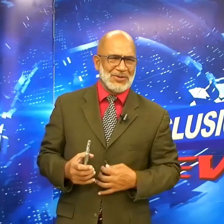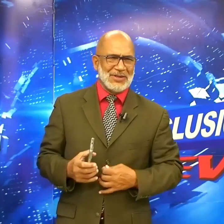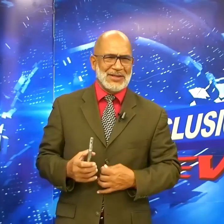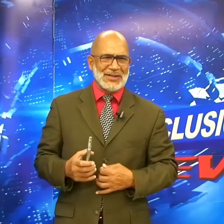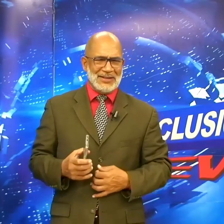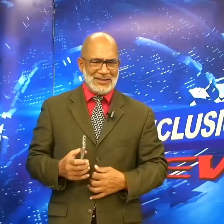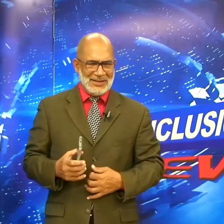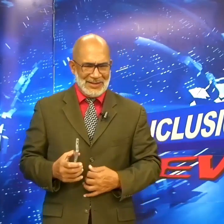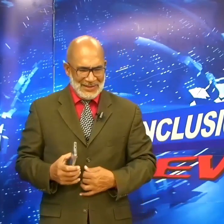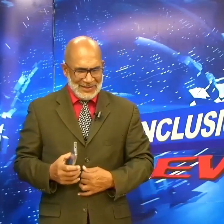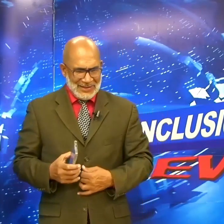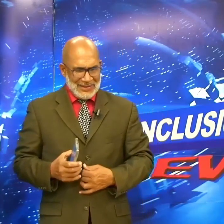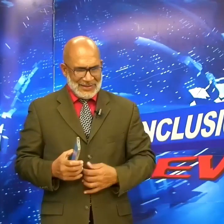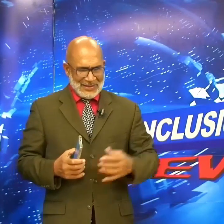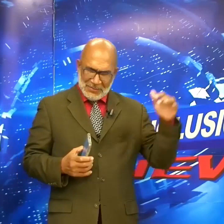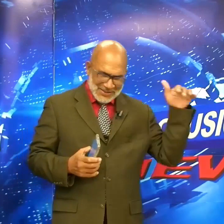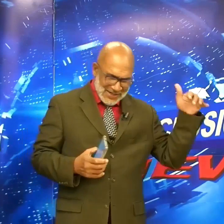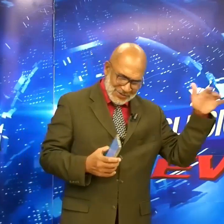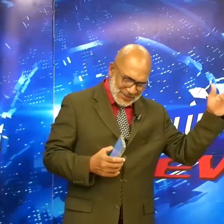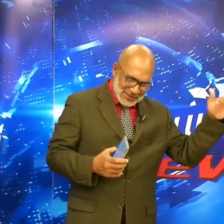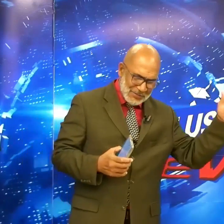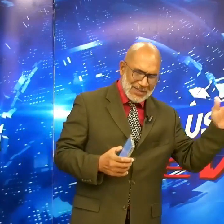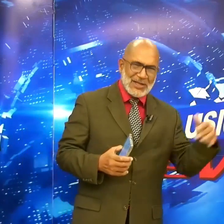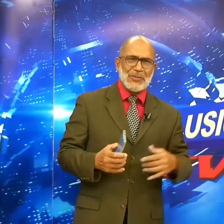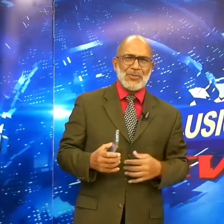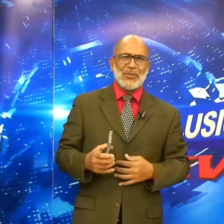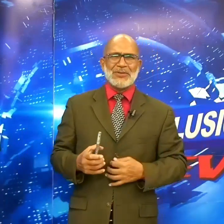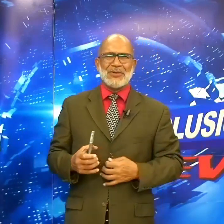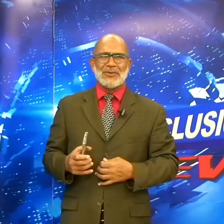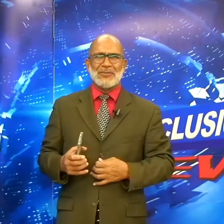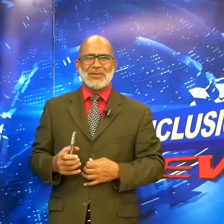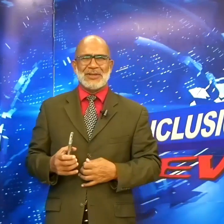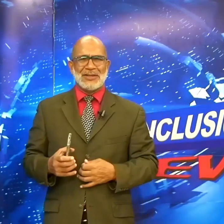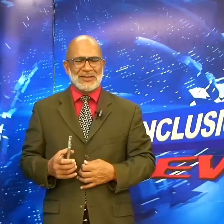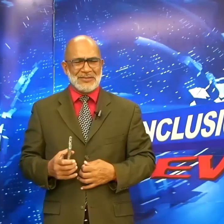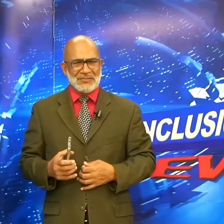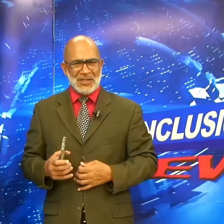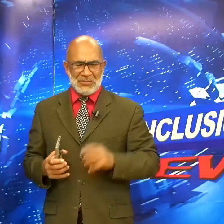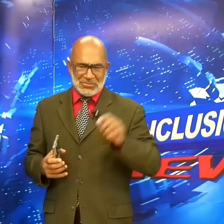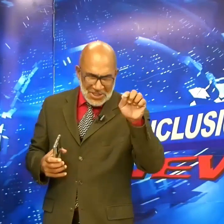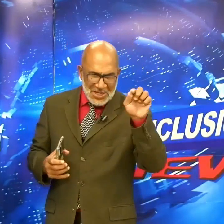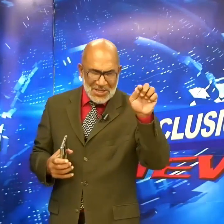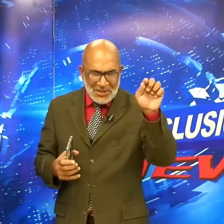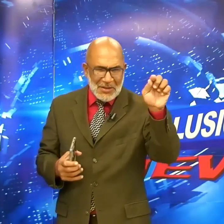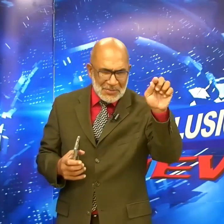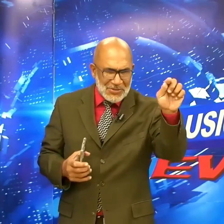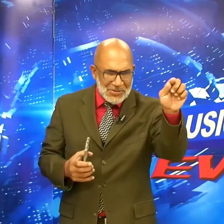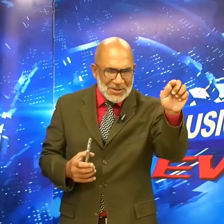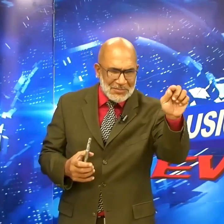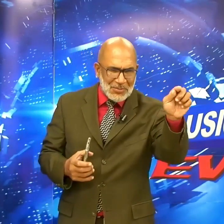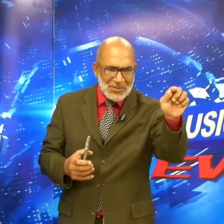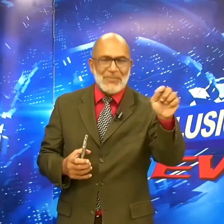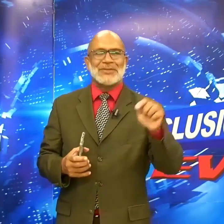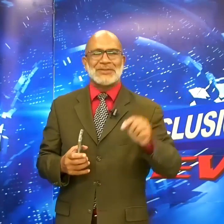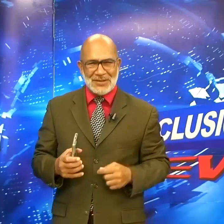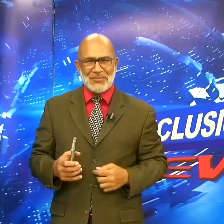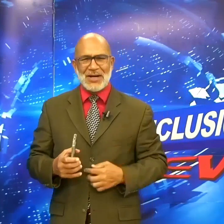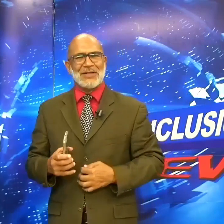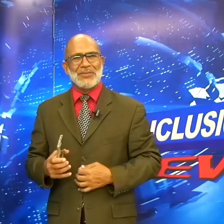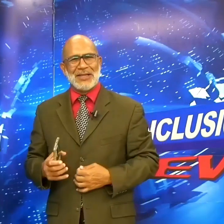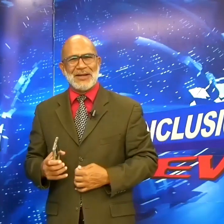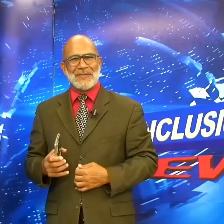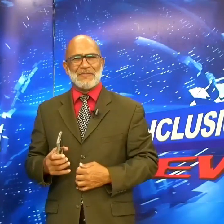vio en el mercado, cerca del mercado público, y dijo: usted es la persona del programa. Sí,